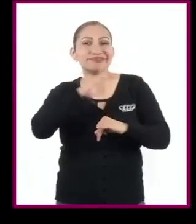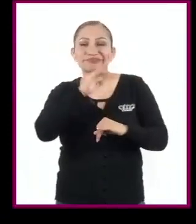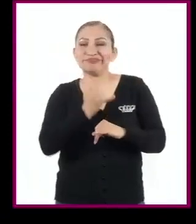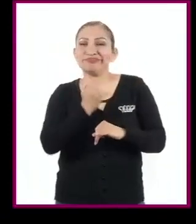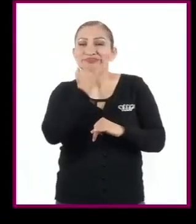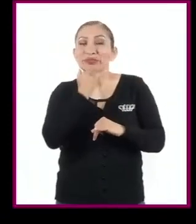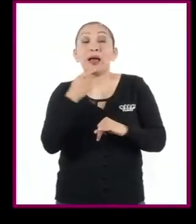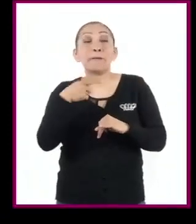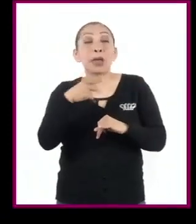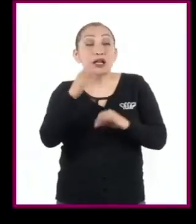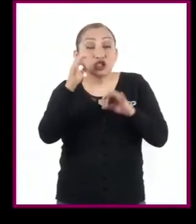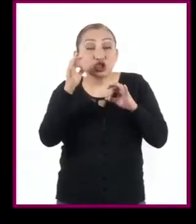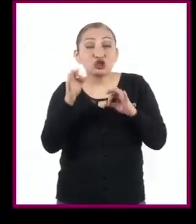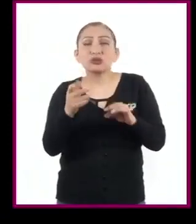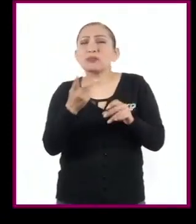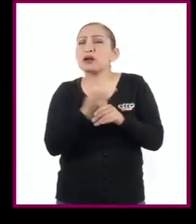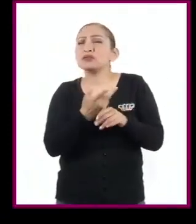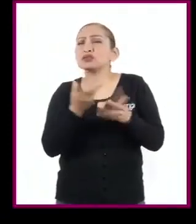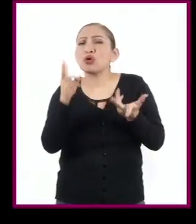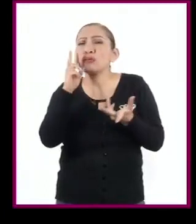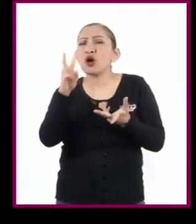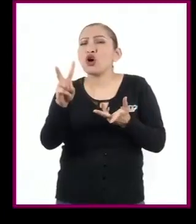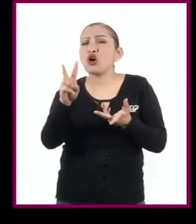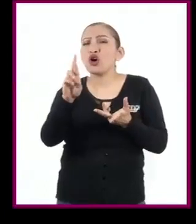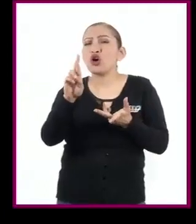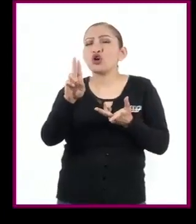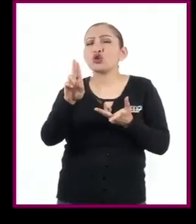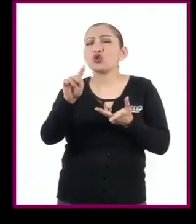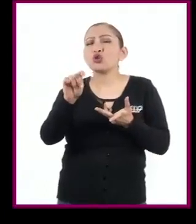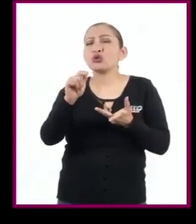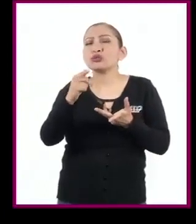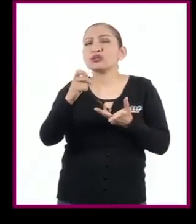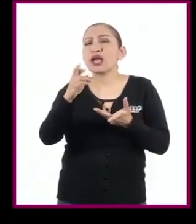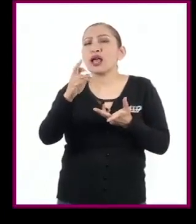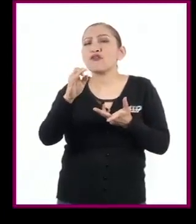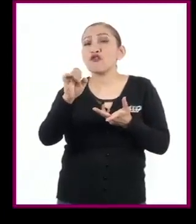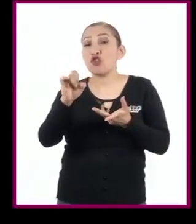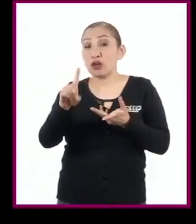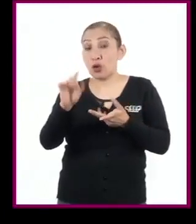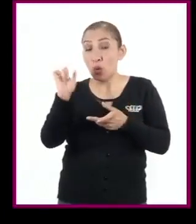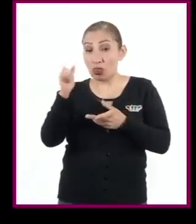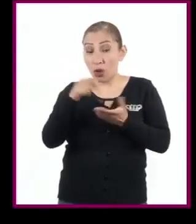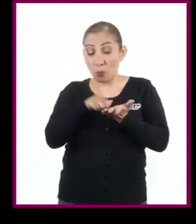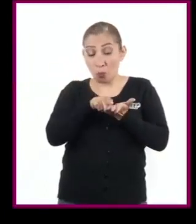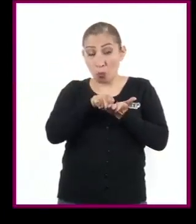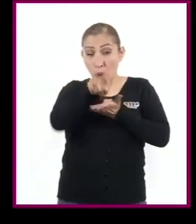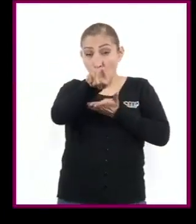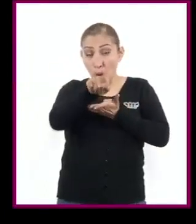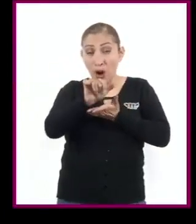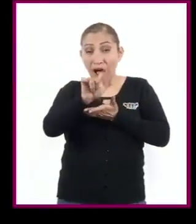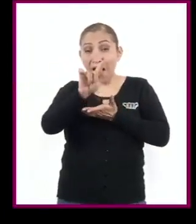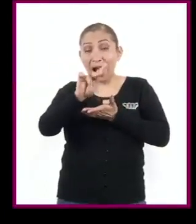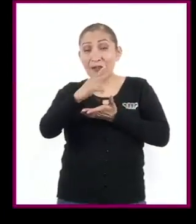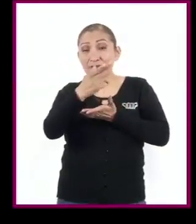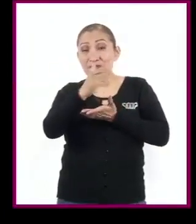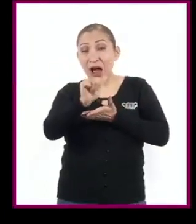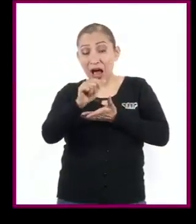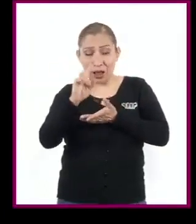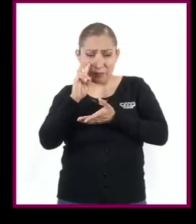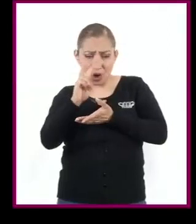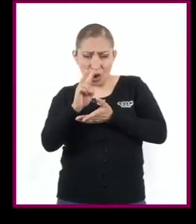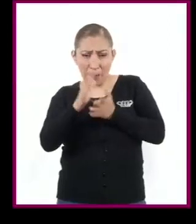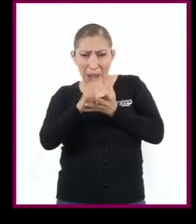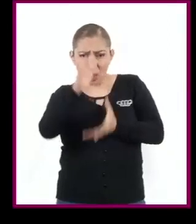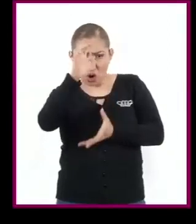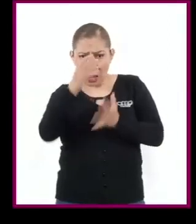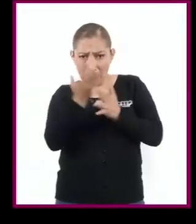Pero exactamente, ¿qué fue lo que vio Rutherford? Bueno, al disparar las partículas alfa, observó que la mayoría de